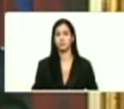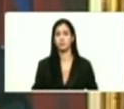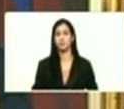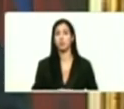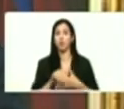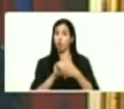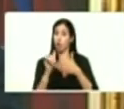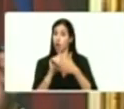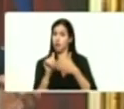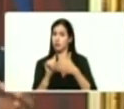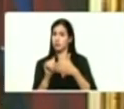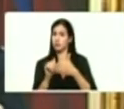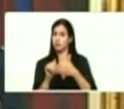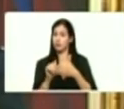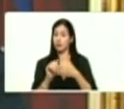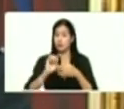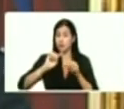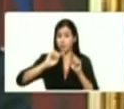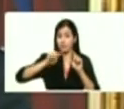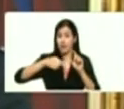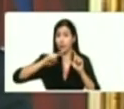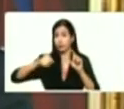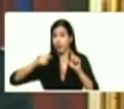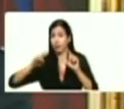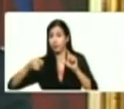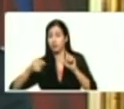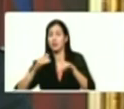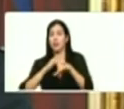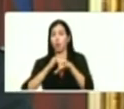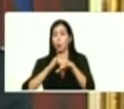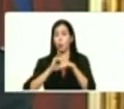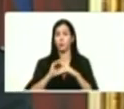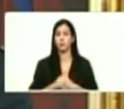dólar centavos de dólar pido disculpas